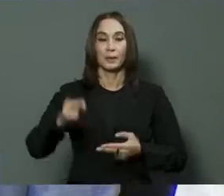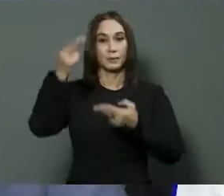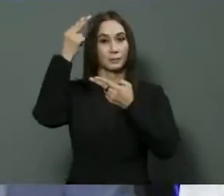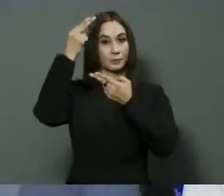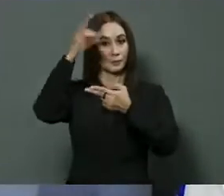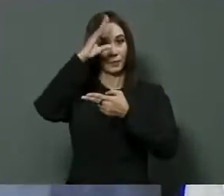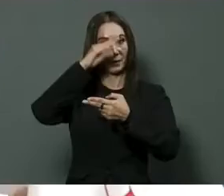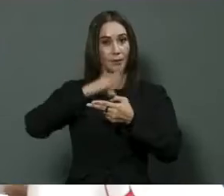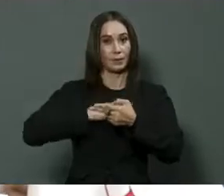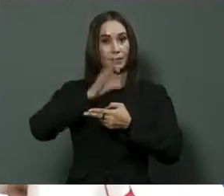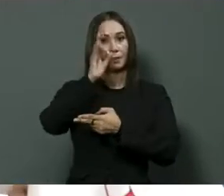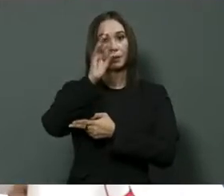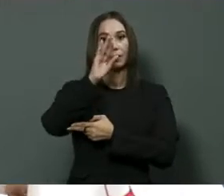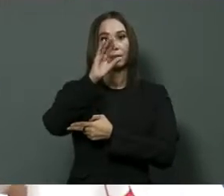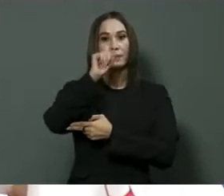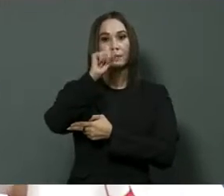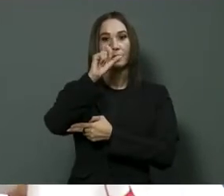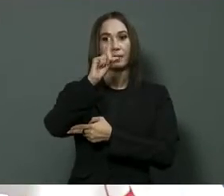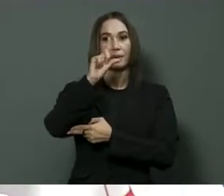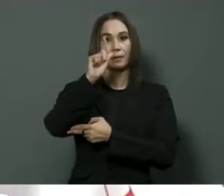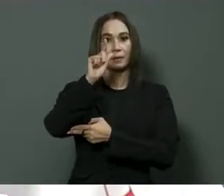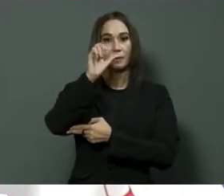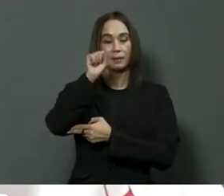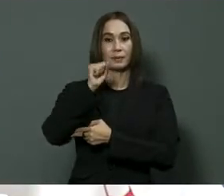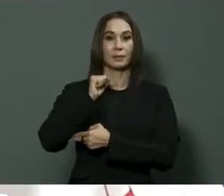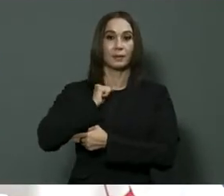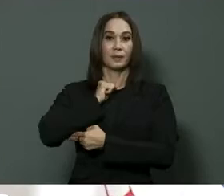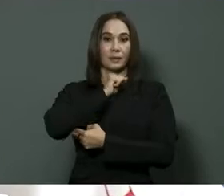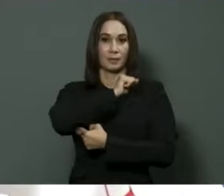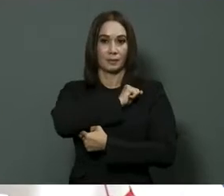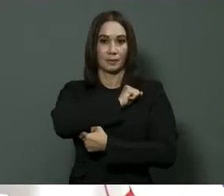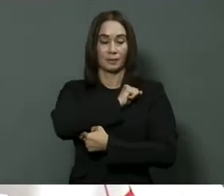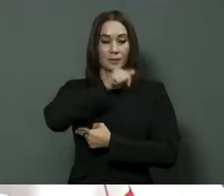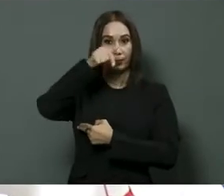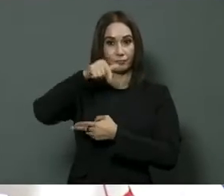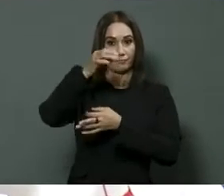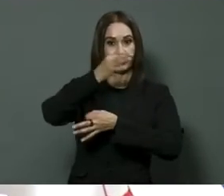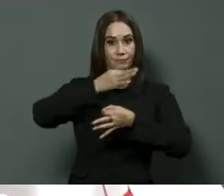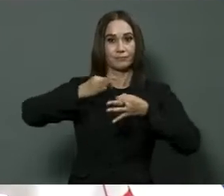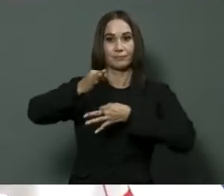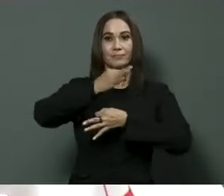Honorable señor Franklin Romero, senador por la provincia Duarte.